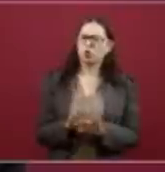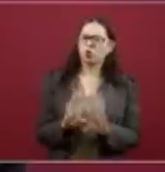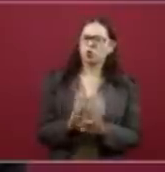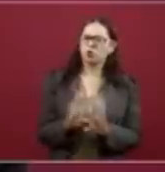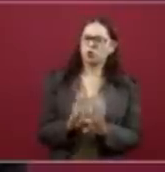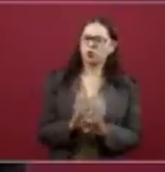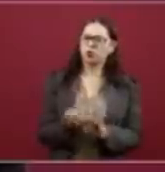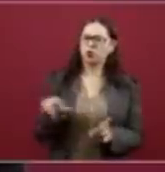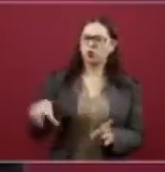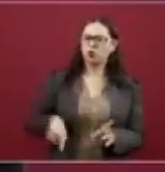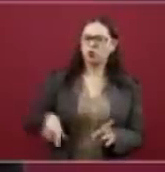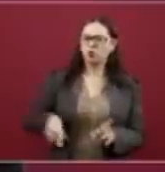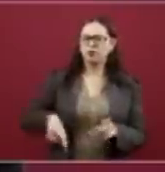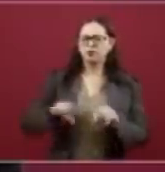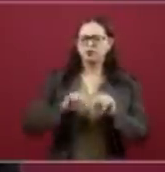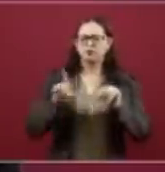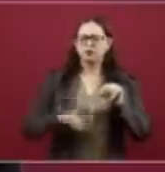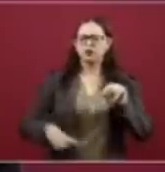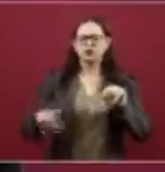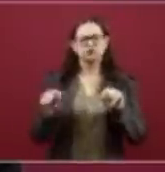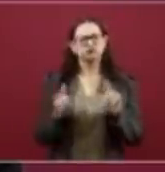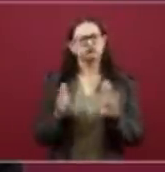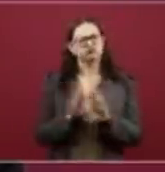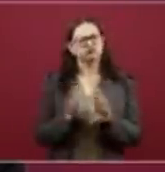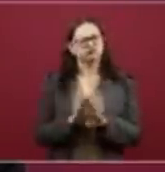del gobierno de México?